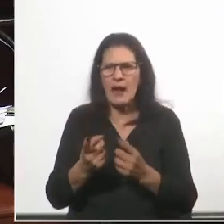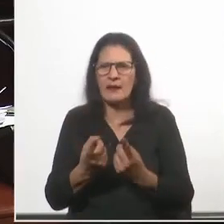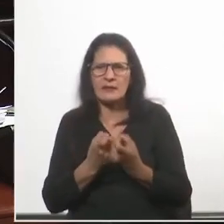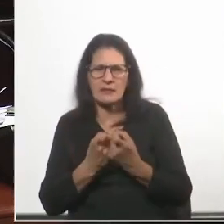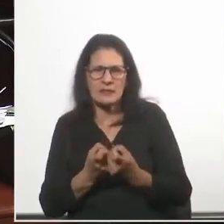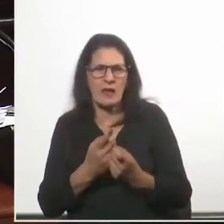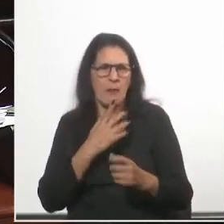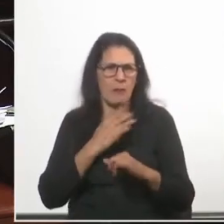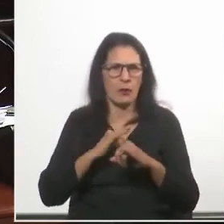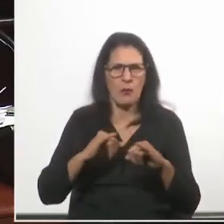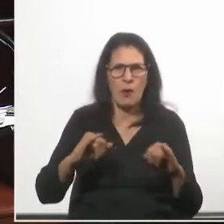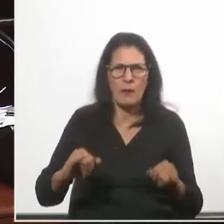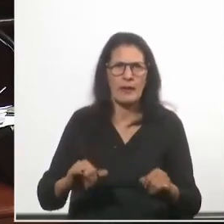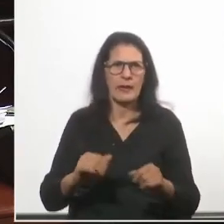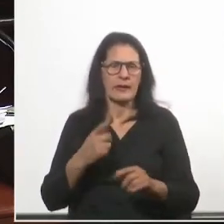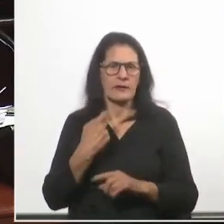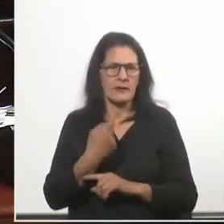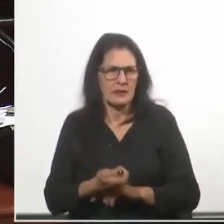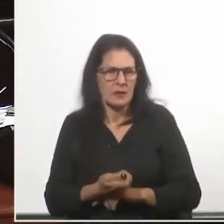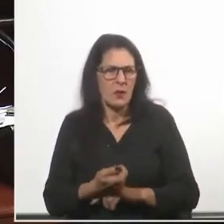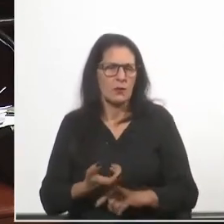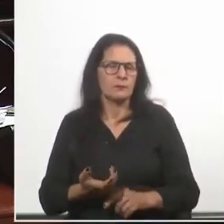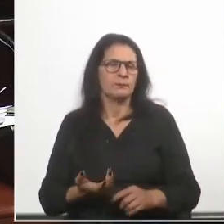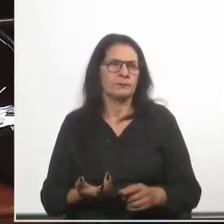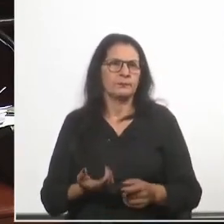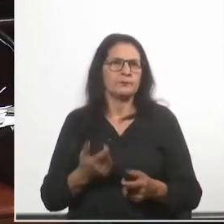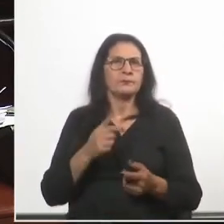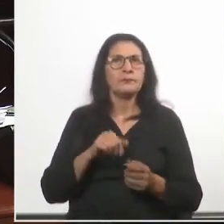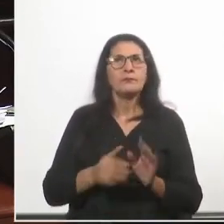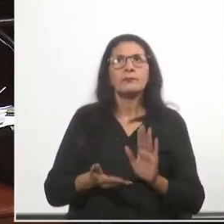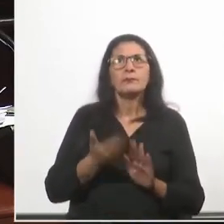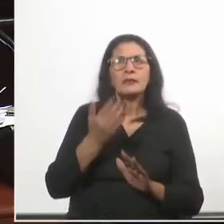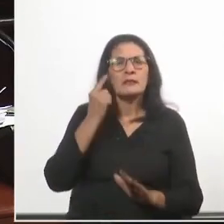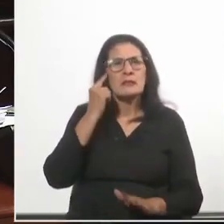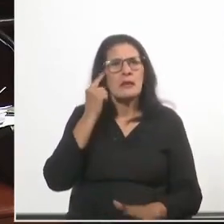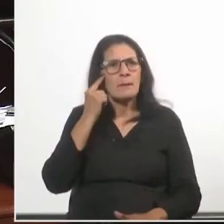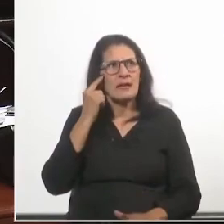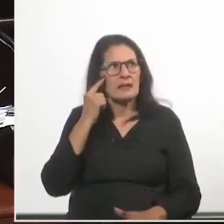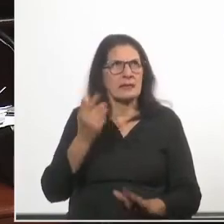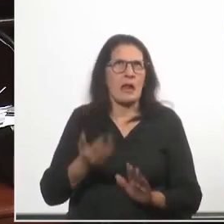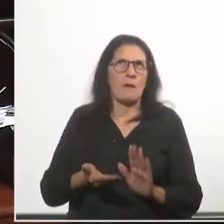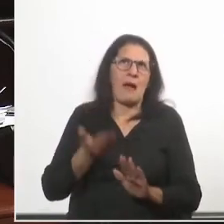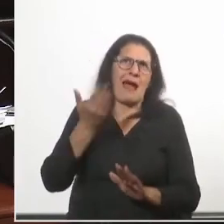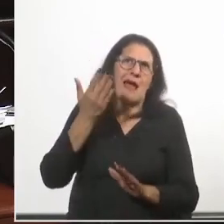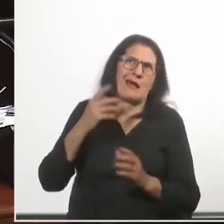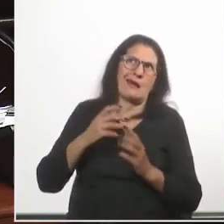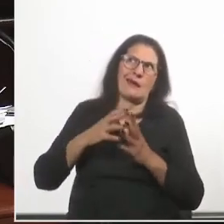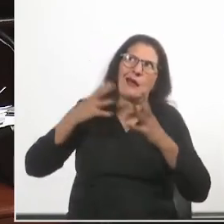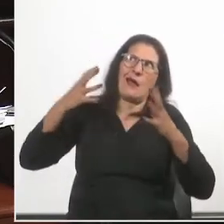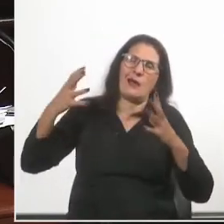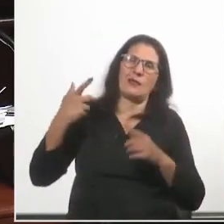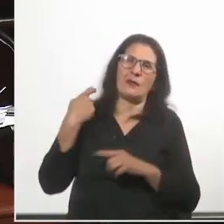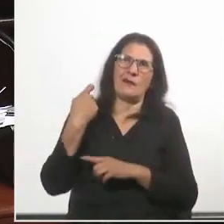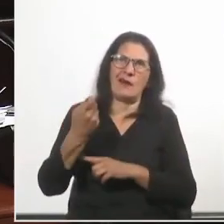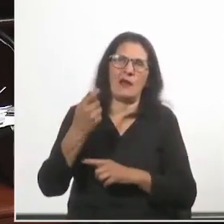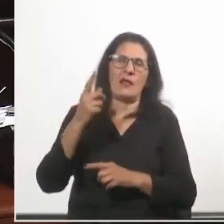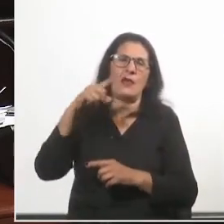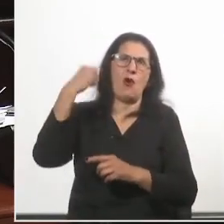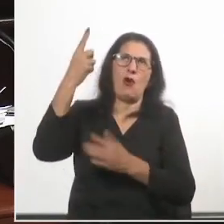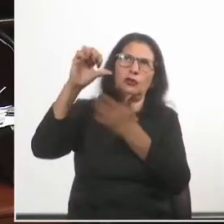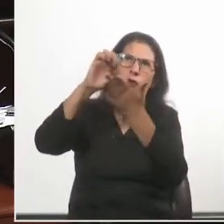de promover inversiones. Generalmente se piensa en las grandes inversiones, en las inversiones